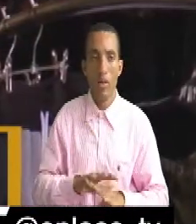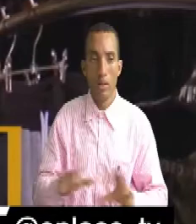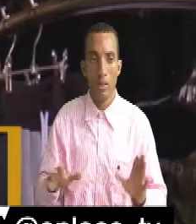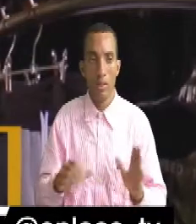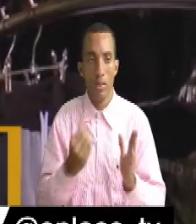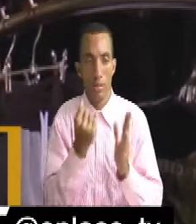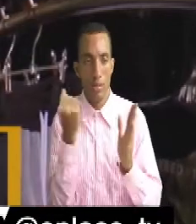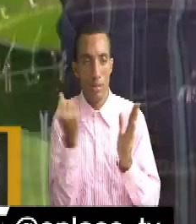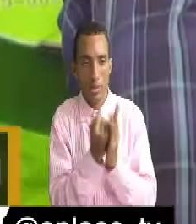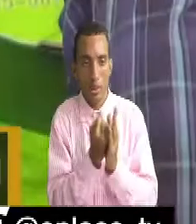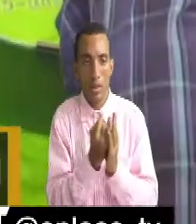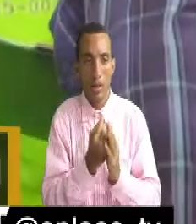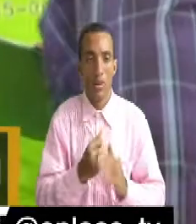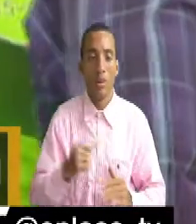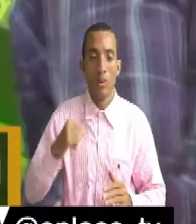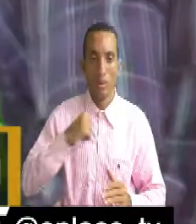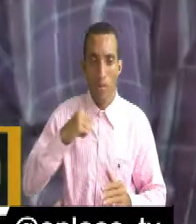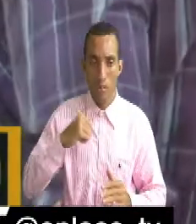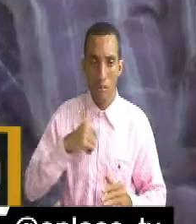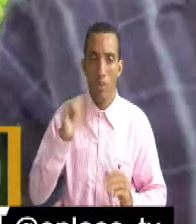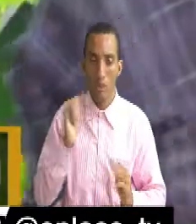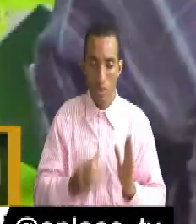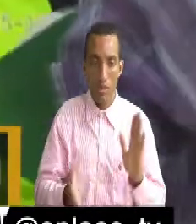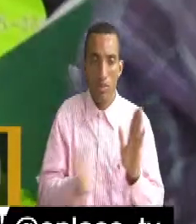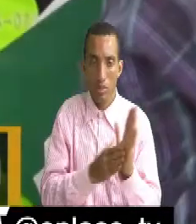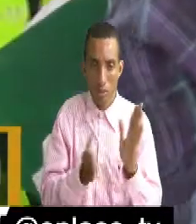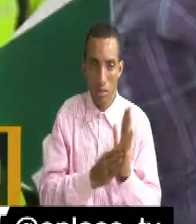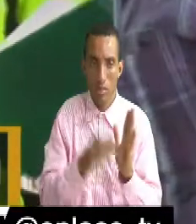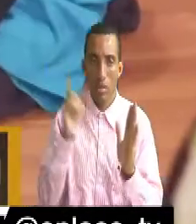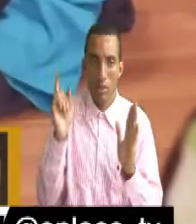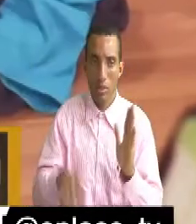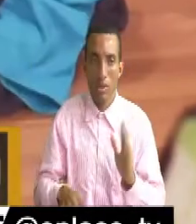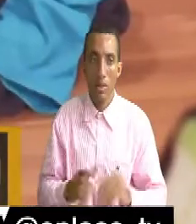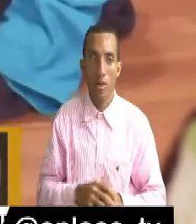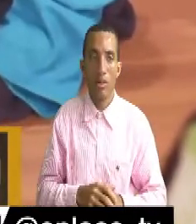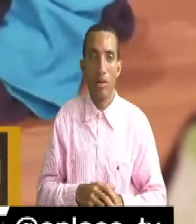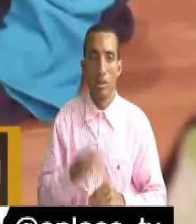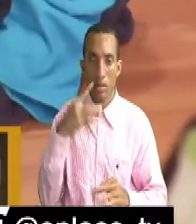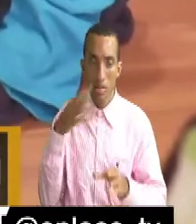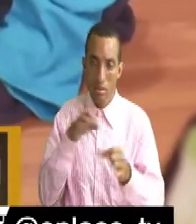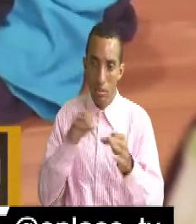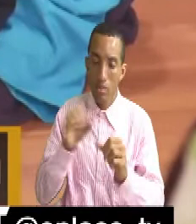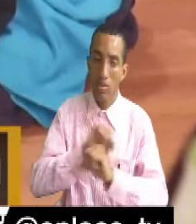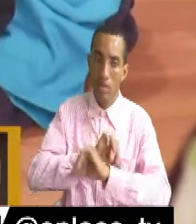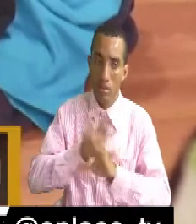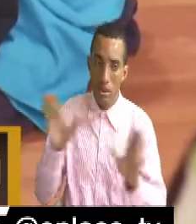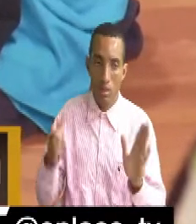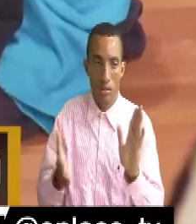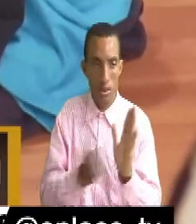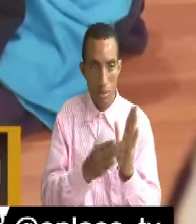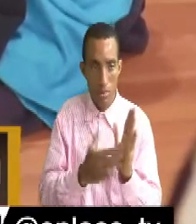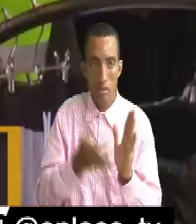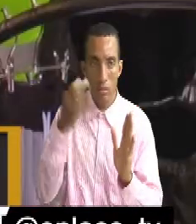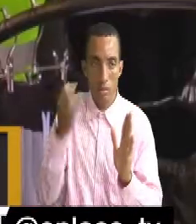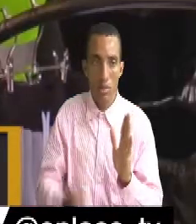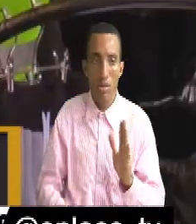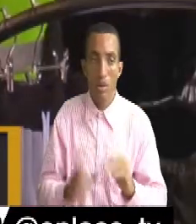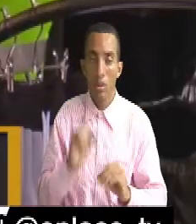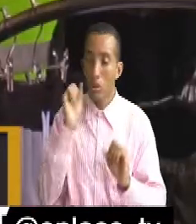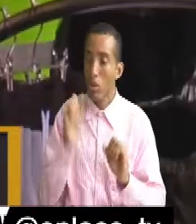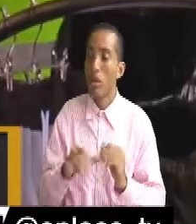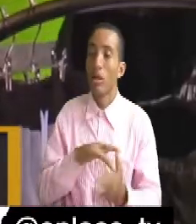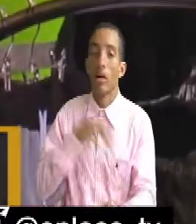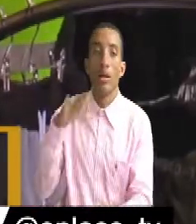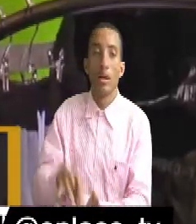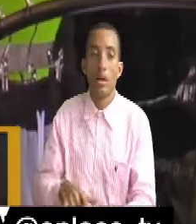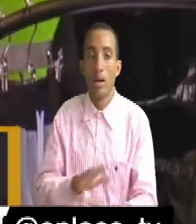pero tenemos papeles sobre eso, y eso es lo que tenemos que aclarar, que tenemos papeles sobre eso, que ellos no pueden venir acá a